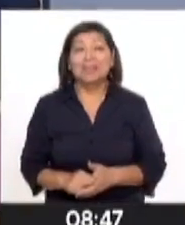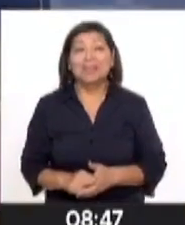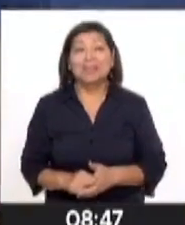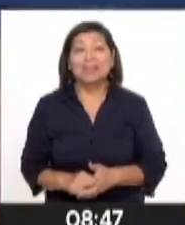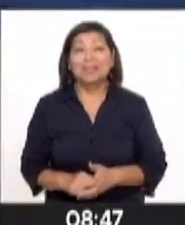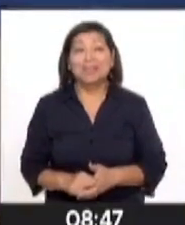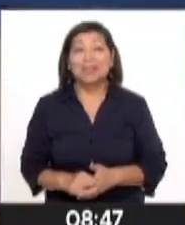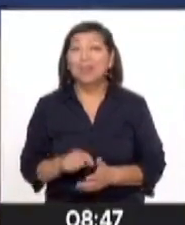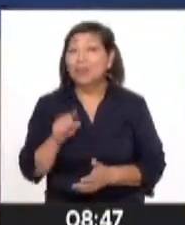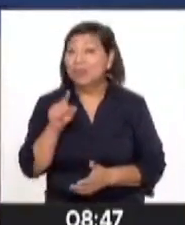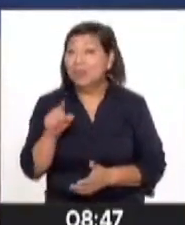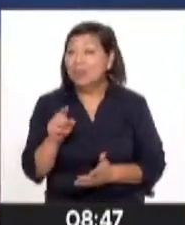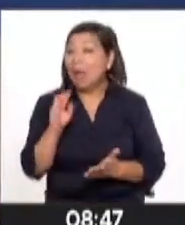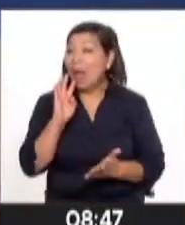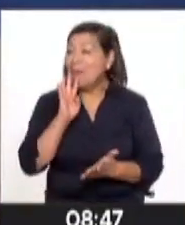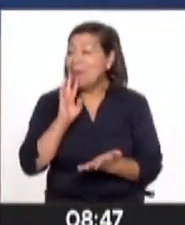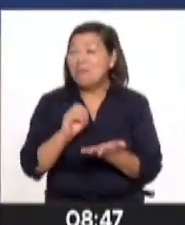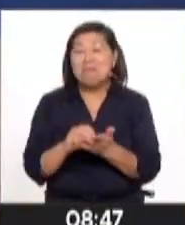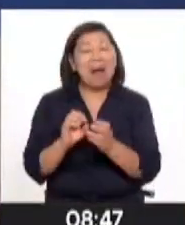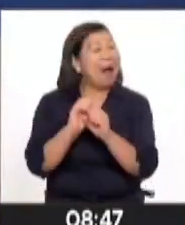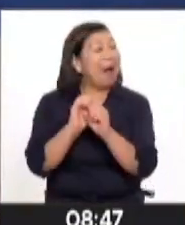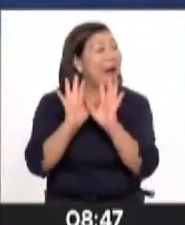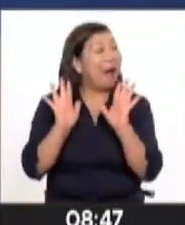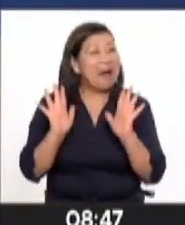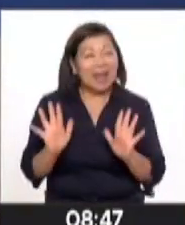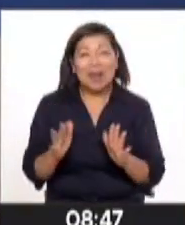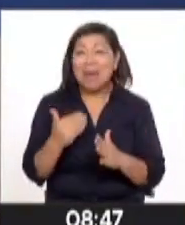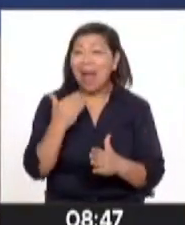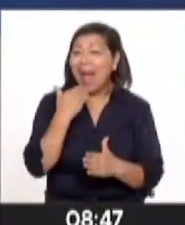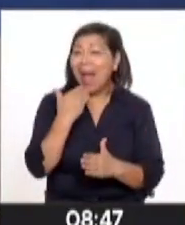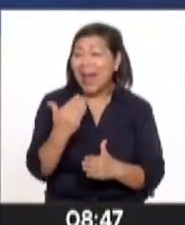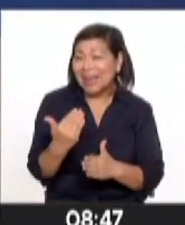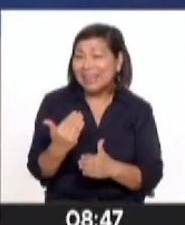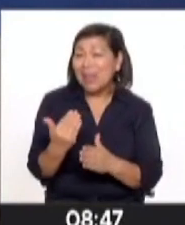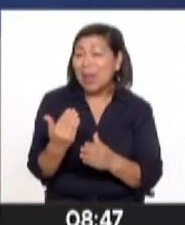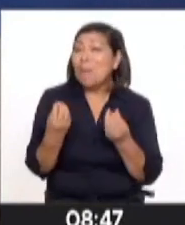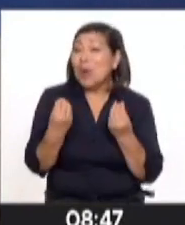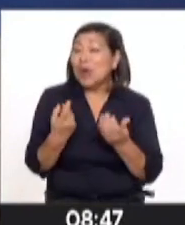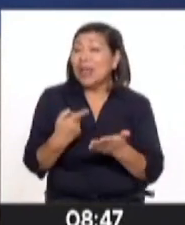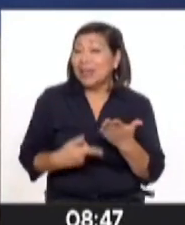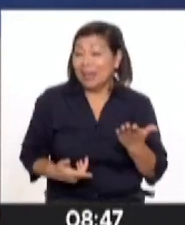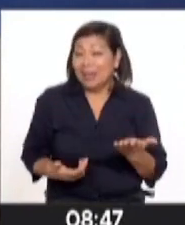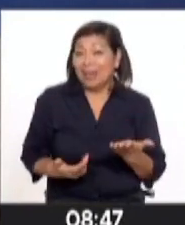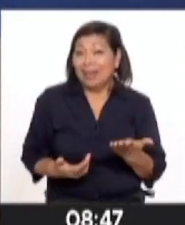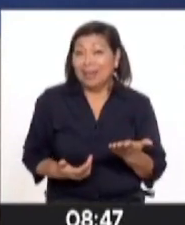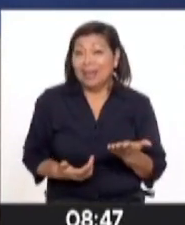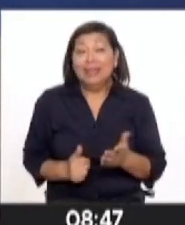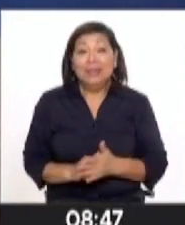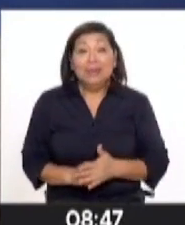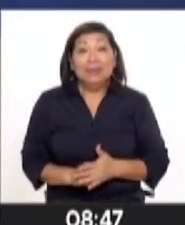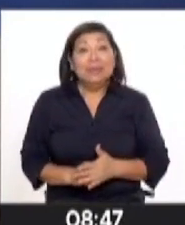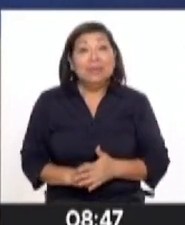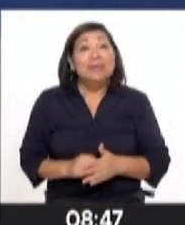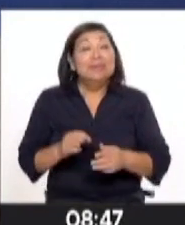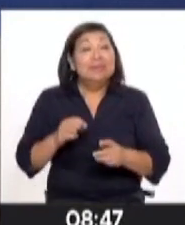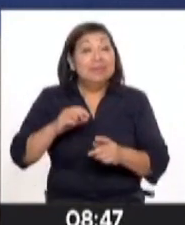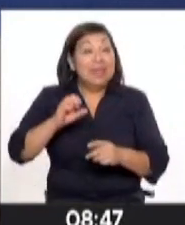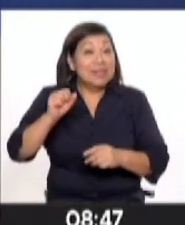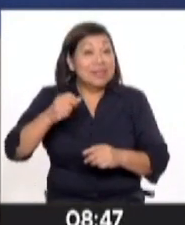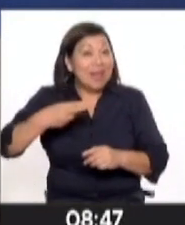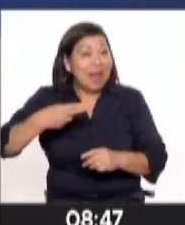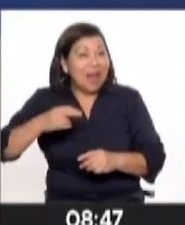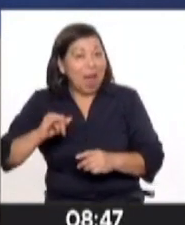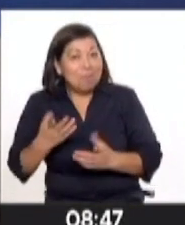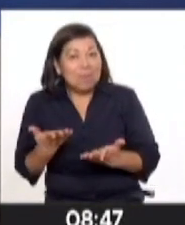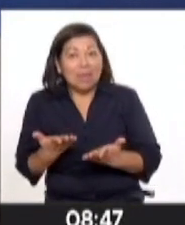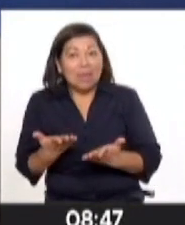en verdad usted es tan clara en este segmento y le agradecemos además porque ha hecho del tiempo en TV Perú un